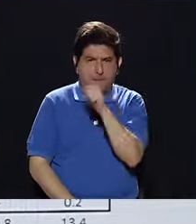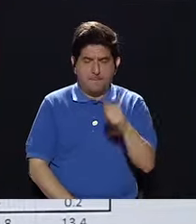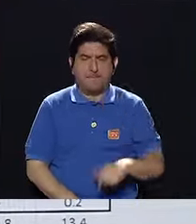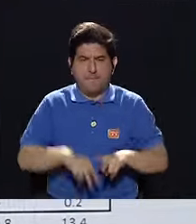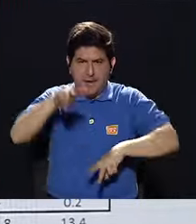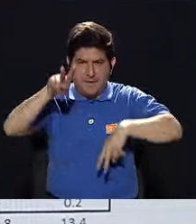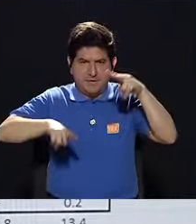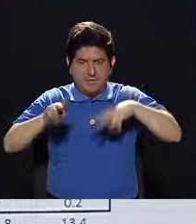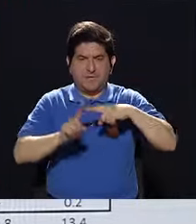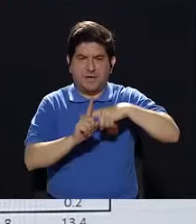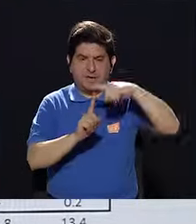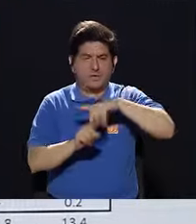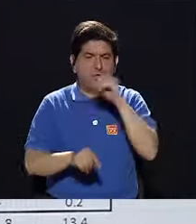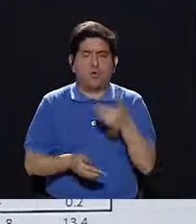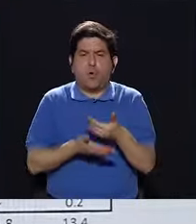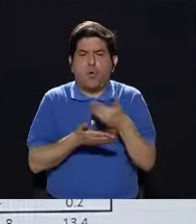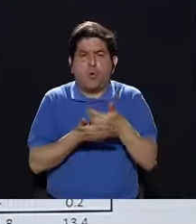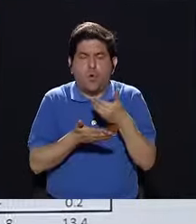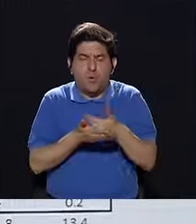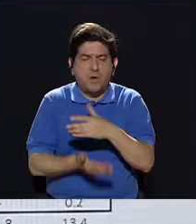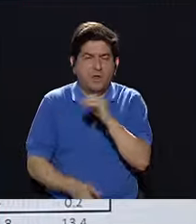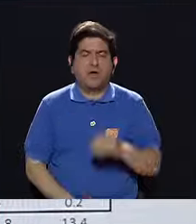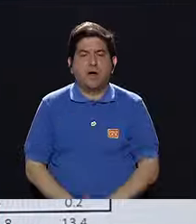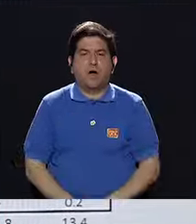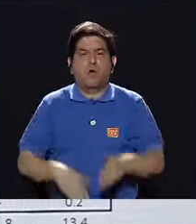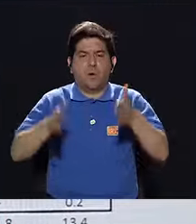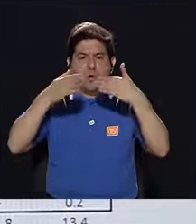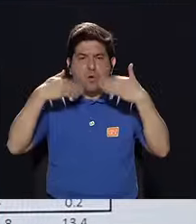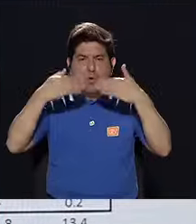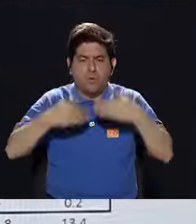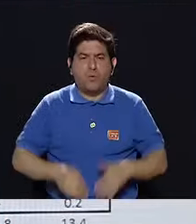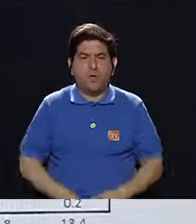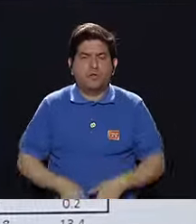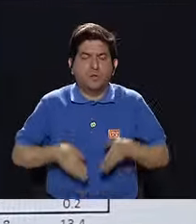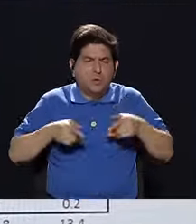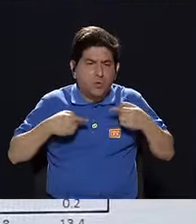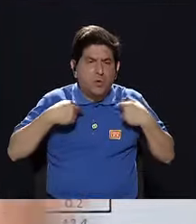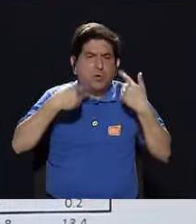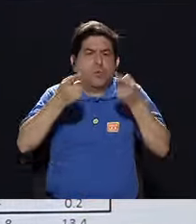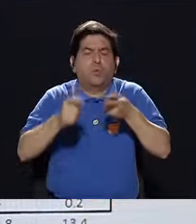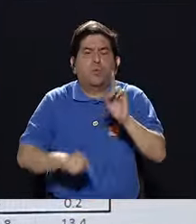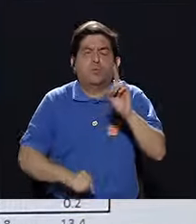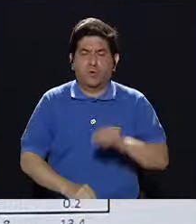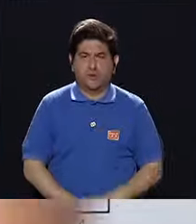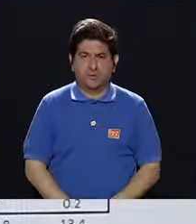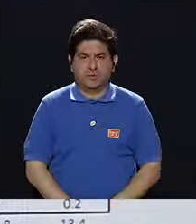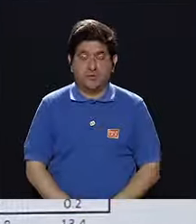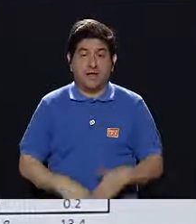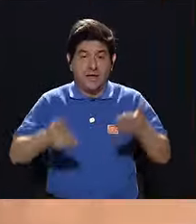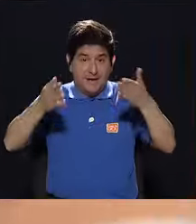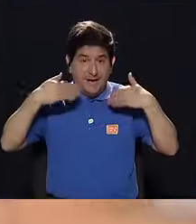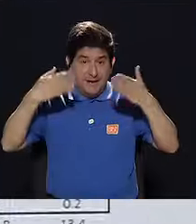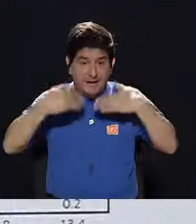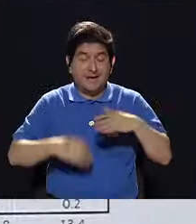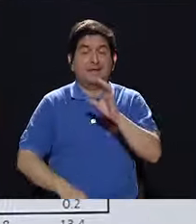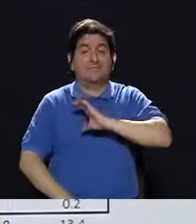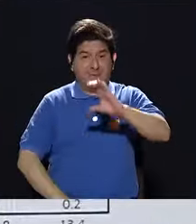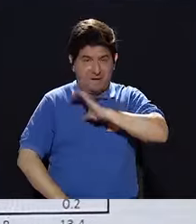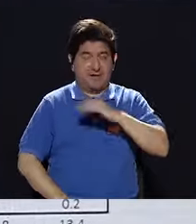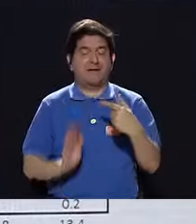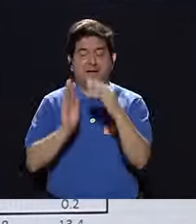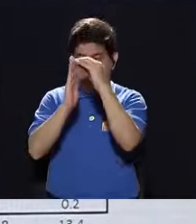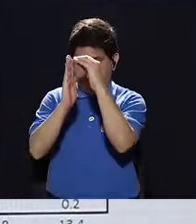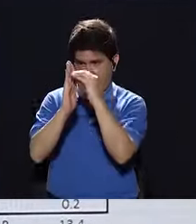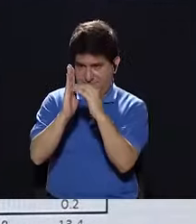de la temperatura, o de la humedad relativa, o de la dirección y velocidad del viento. Es decir, todo lo que es clima está